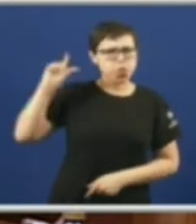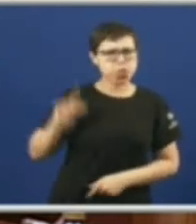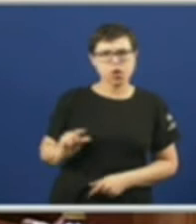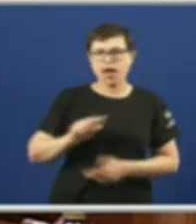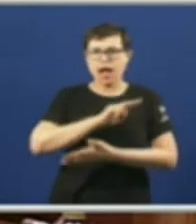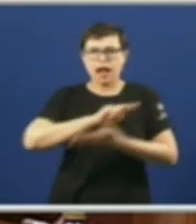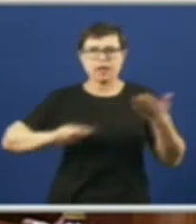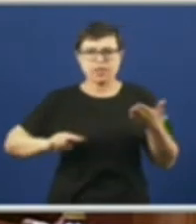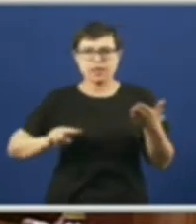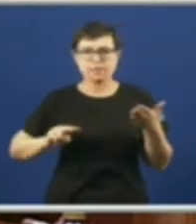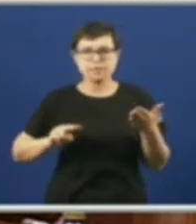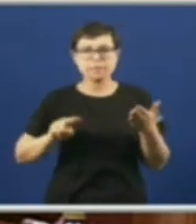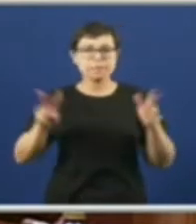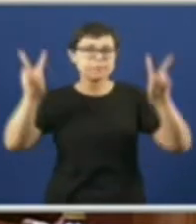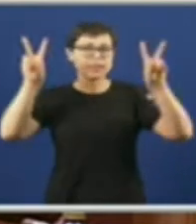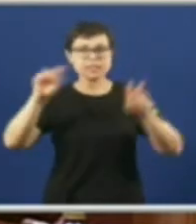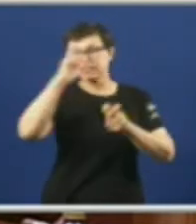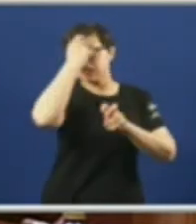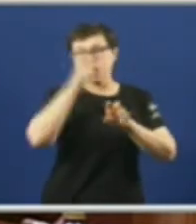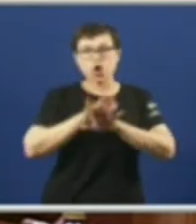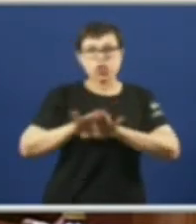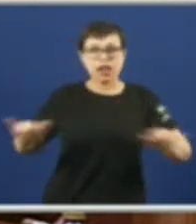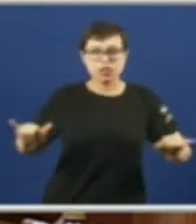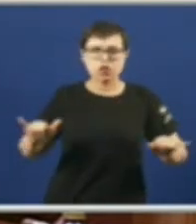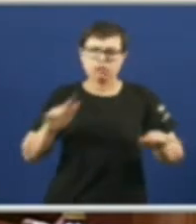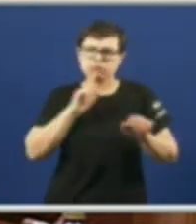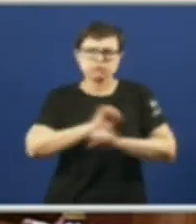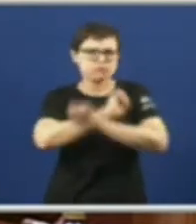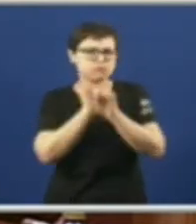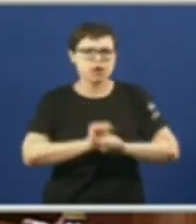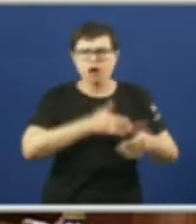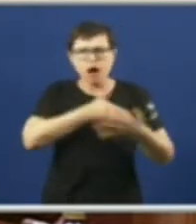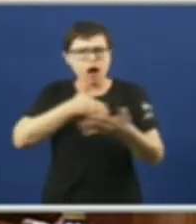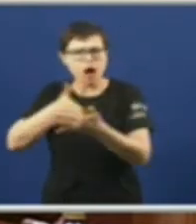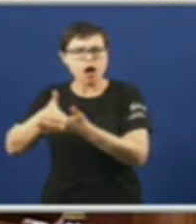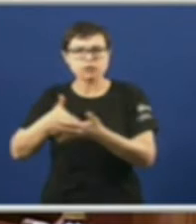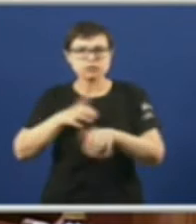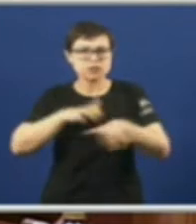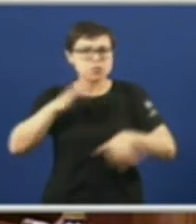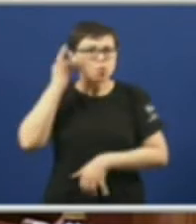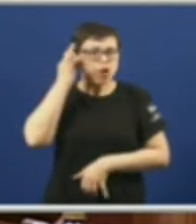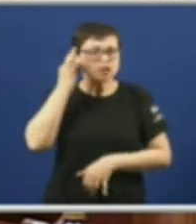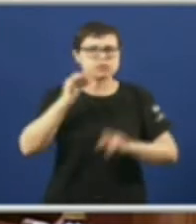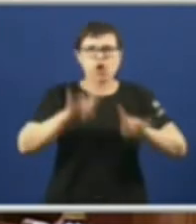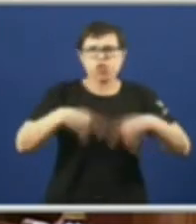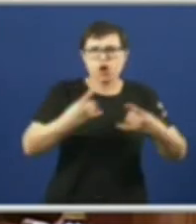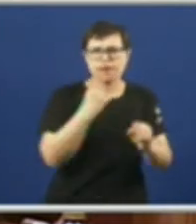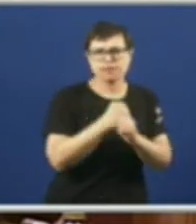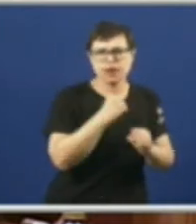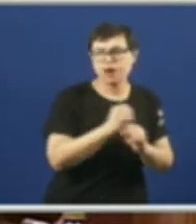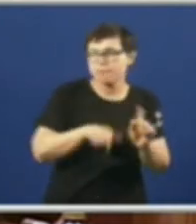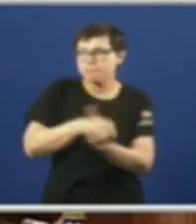A conciliación é unha carreira de obstáculos para a maioría das mulleres. Mulleres que teñen dobre xornada, na casa